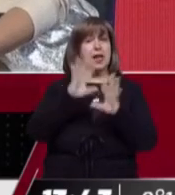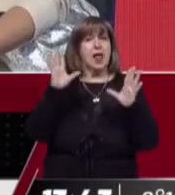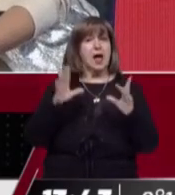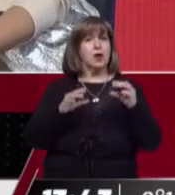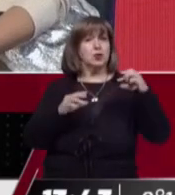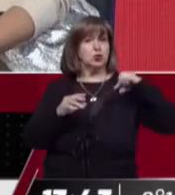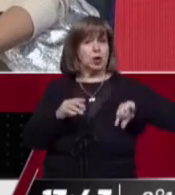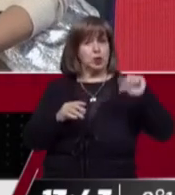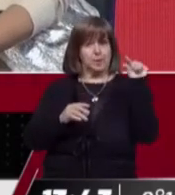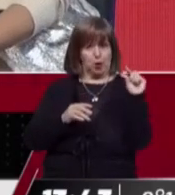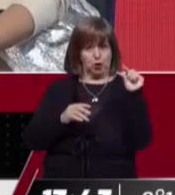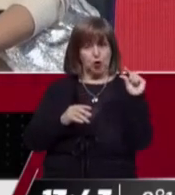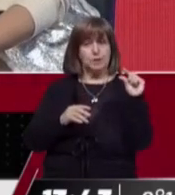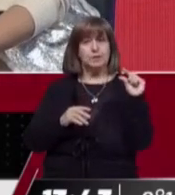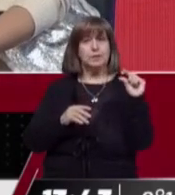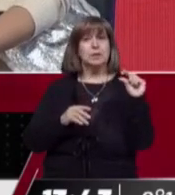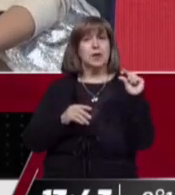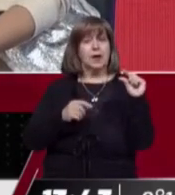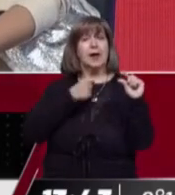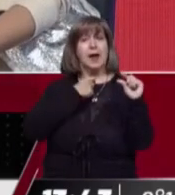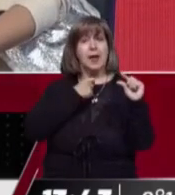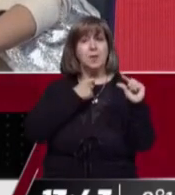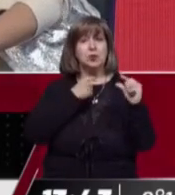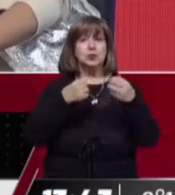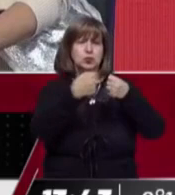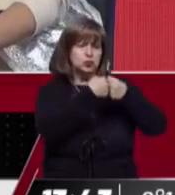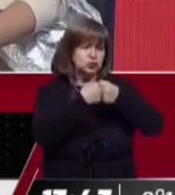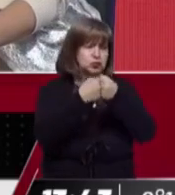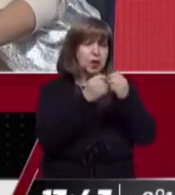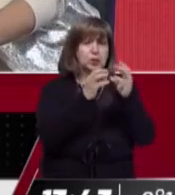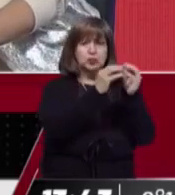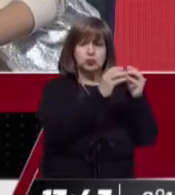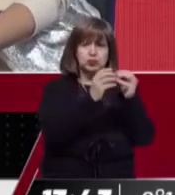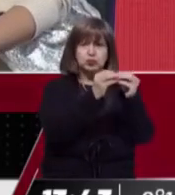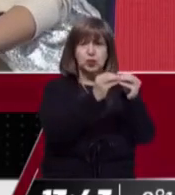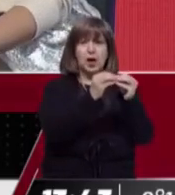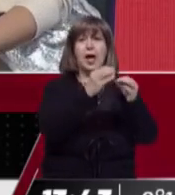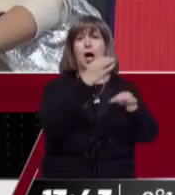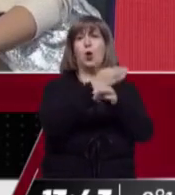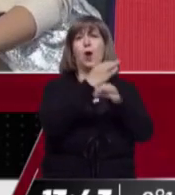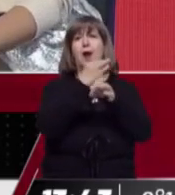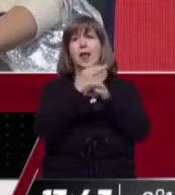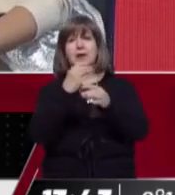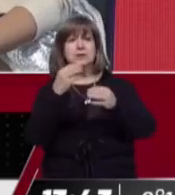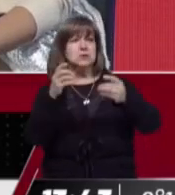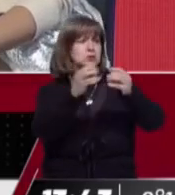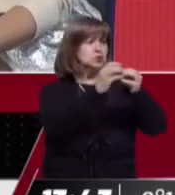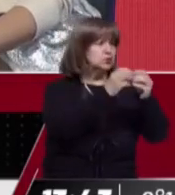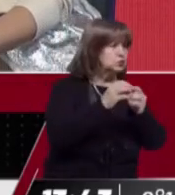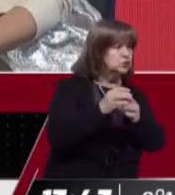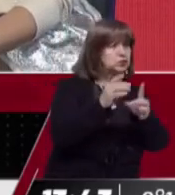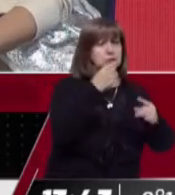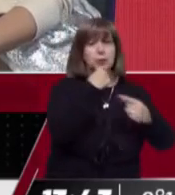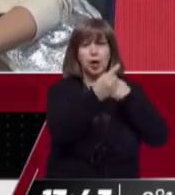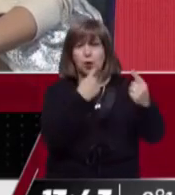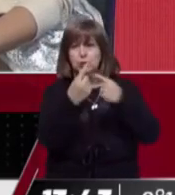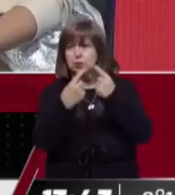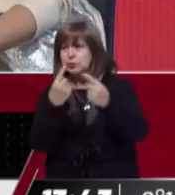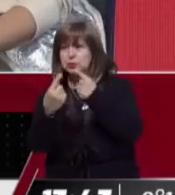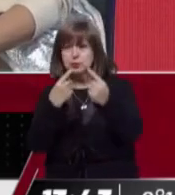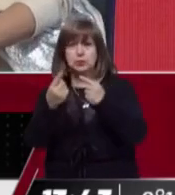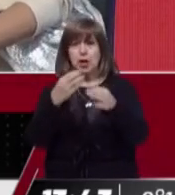adquisitivo vamos a ir a construir ese porcentaje vamos a ir a construir las escuelas Cuál es la lo que necesitamos como trabajadores y